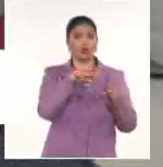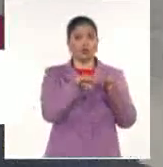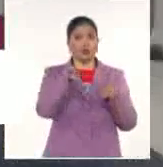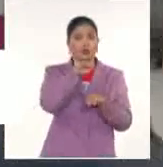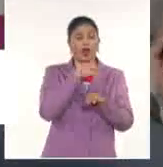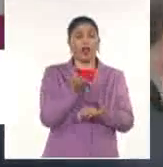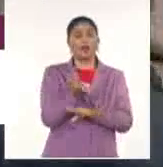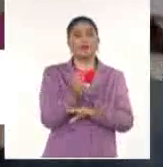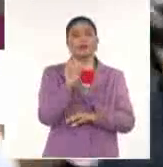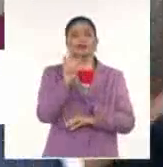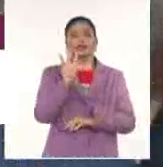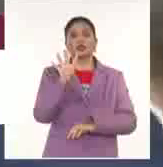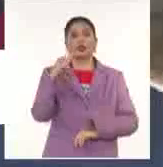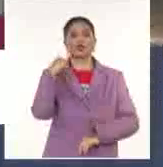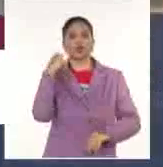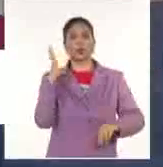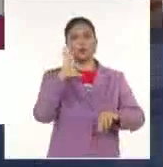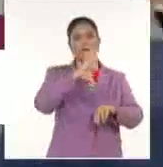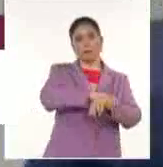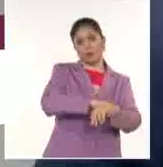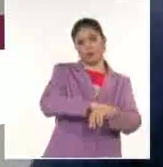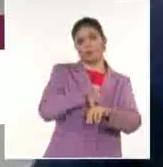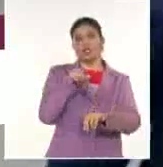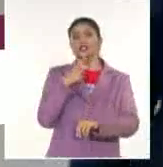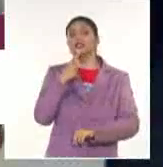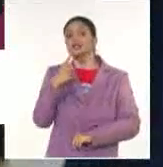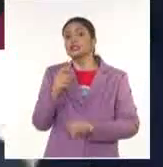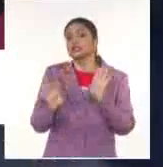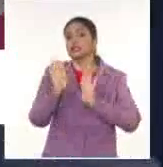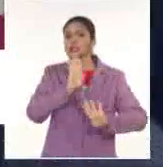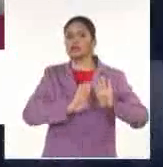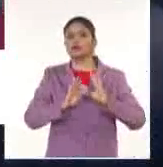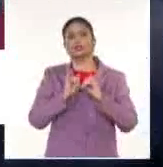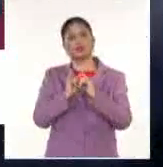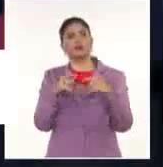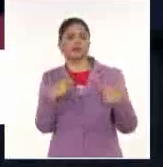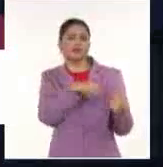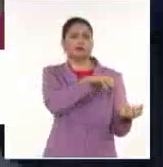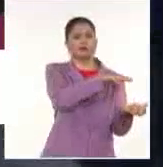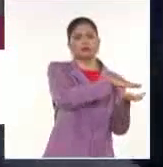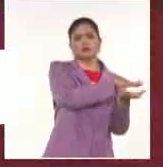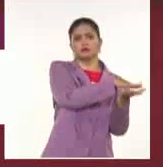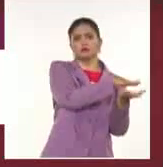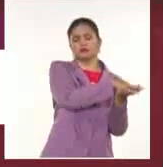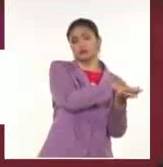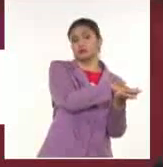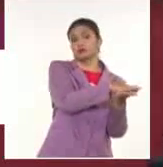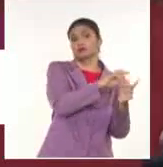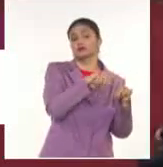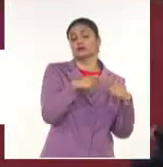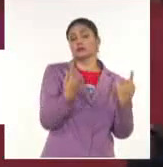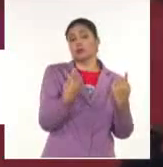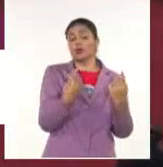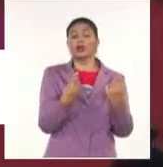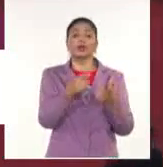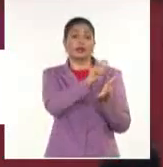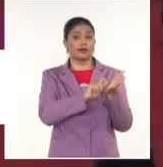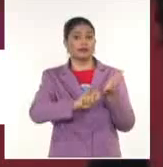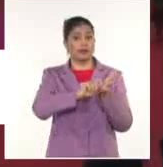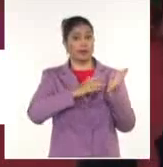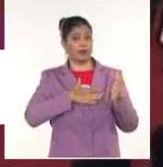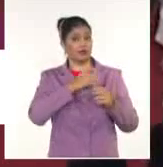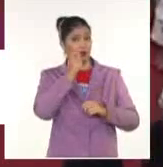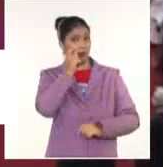investigación la defensa de Castillo pidió que la causa se archivar argumentando que el intento presidencial de disolver El legislativo no